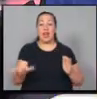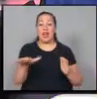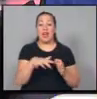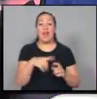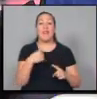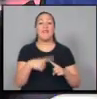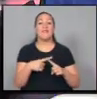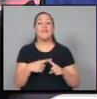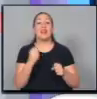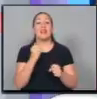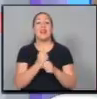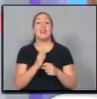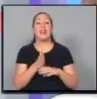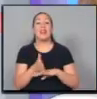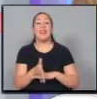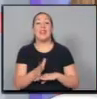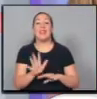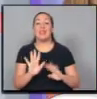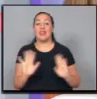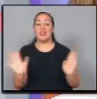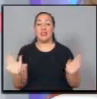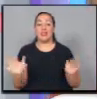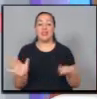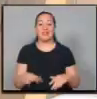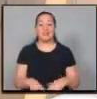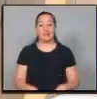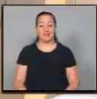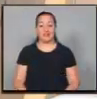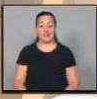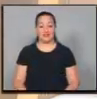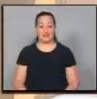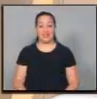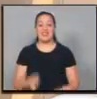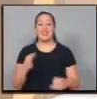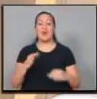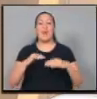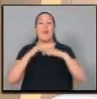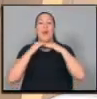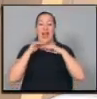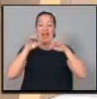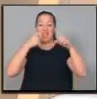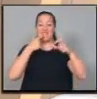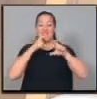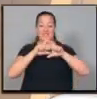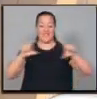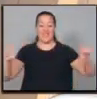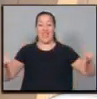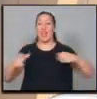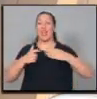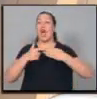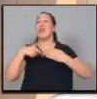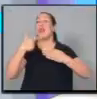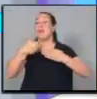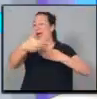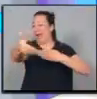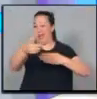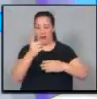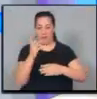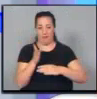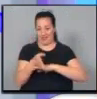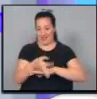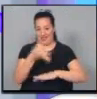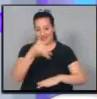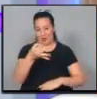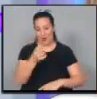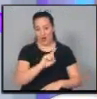entrar? Hasta ahí vas a ver la valla. Acá vas a ver una valla. Pero de acá para adelante van a estar paseando. 10 kilómetros para adentro pero los invitados. Yo ¿no van a